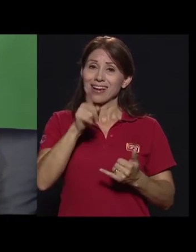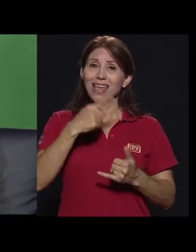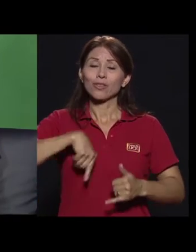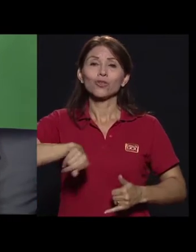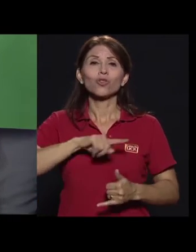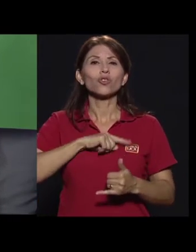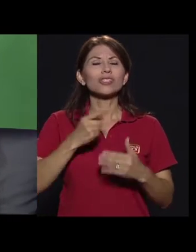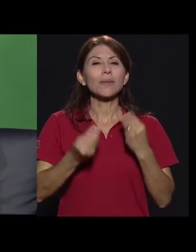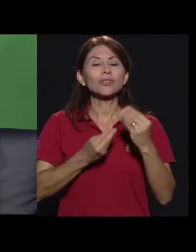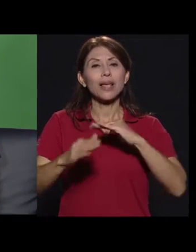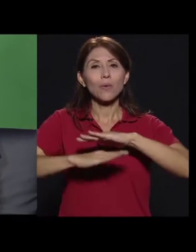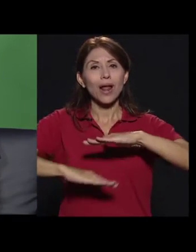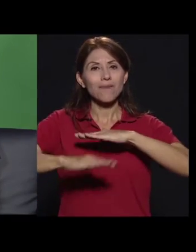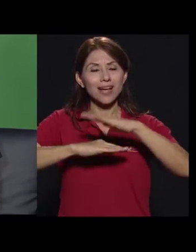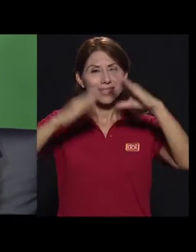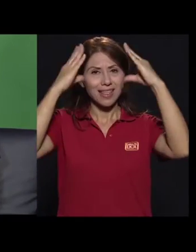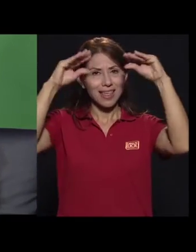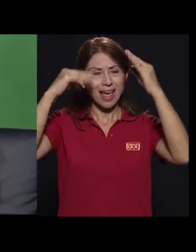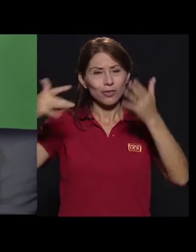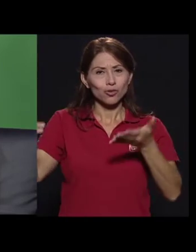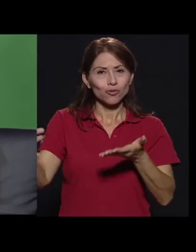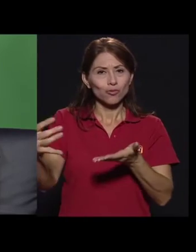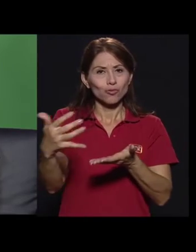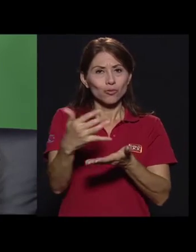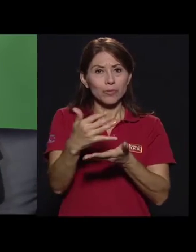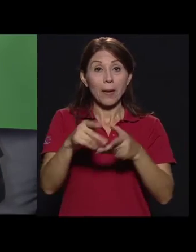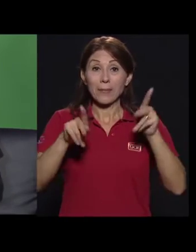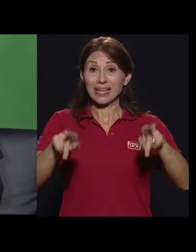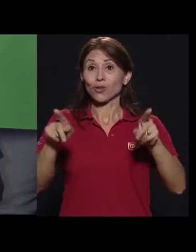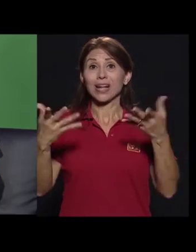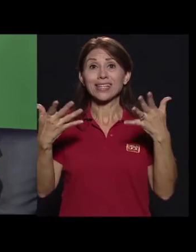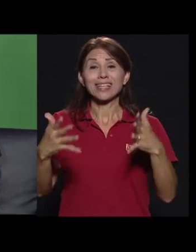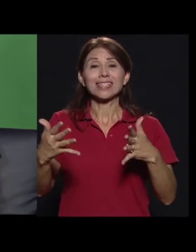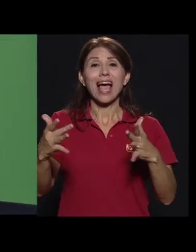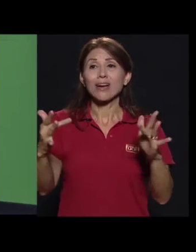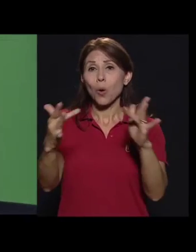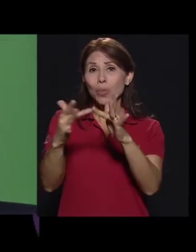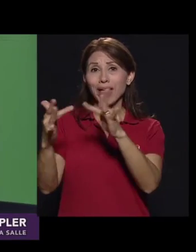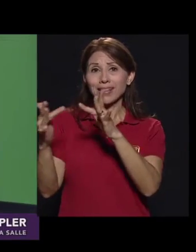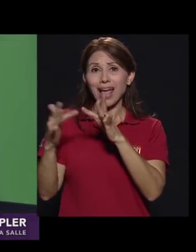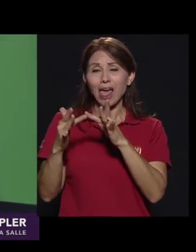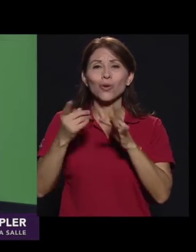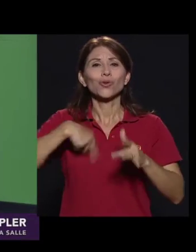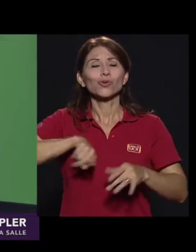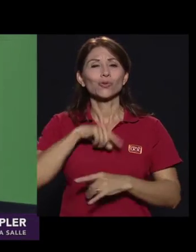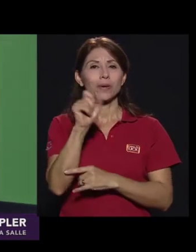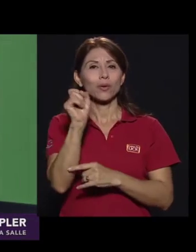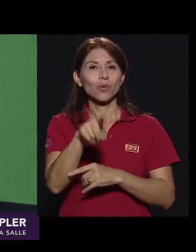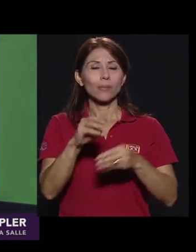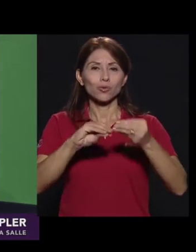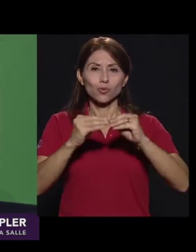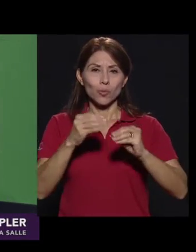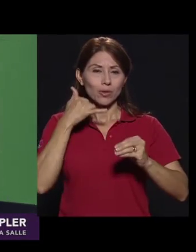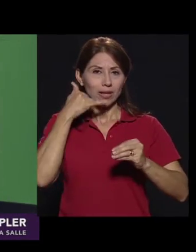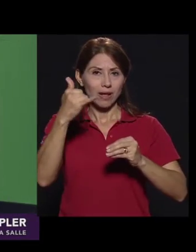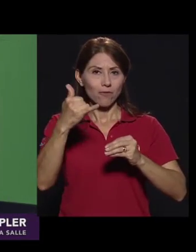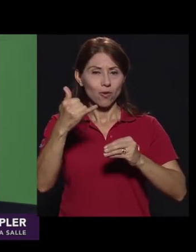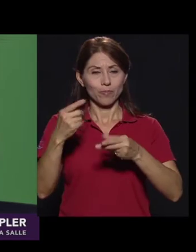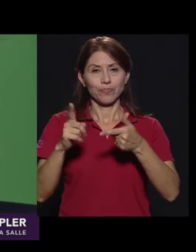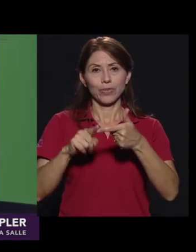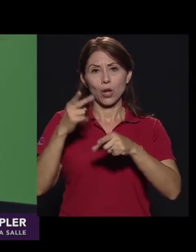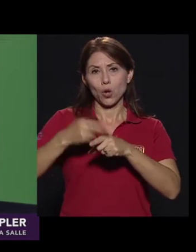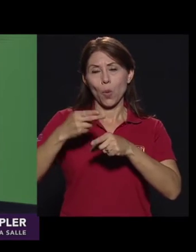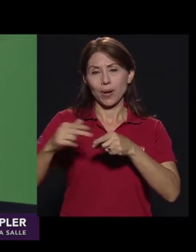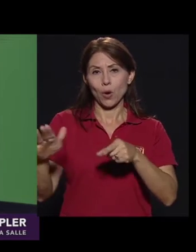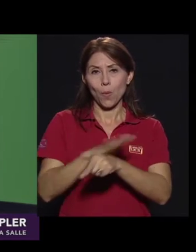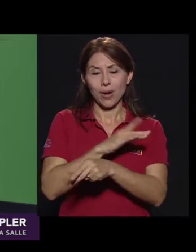de datos, entonces, digamos, de los que se han contactado con la universidad, les preguntamos su número de teléfono, su nombre completo, tenemos nuestra base